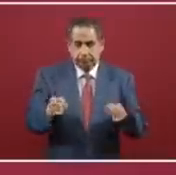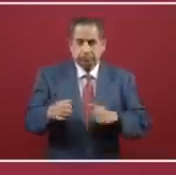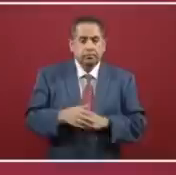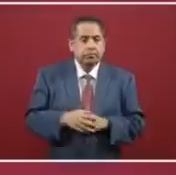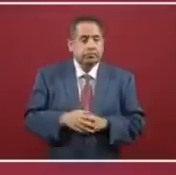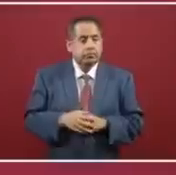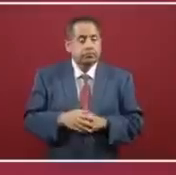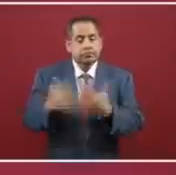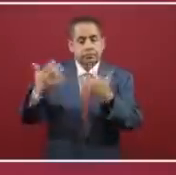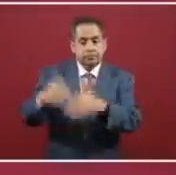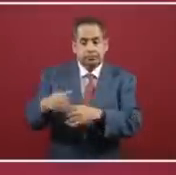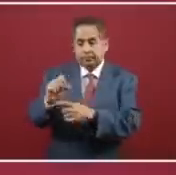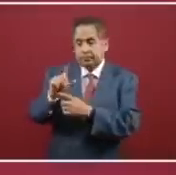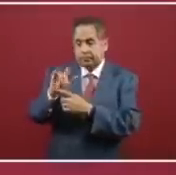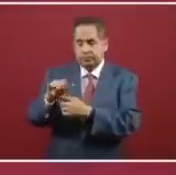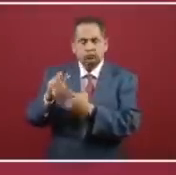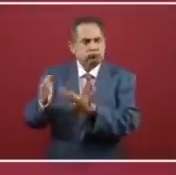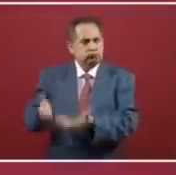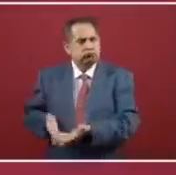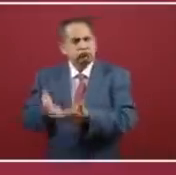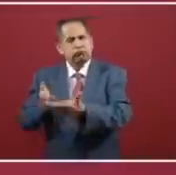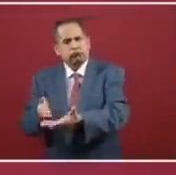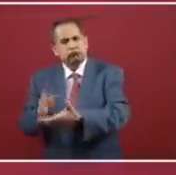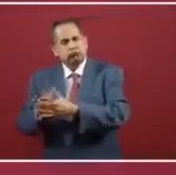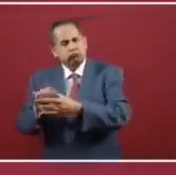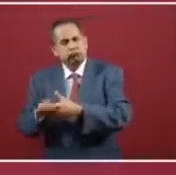la empresa de carlos slim ofrecían